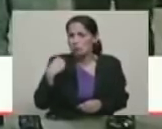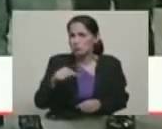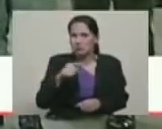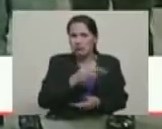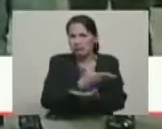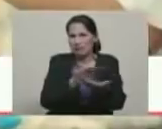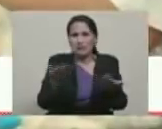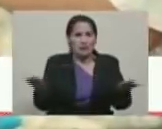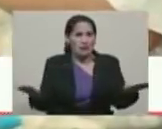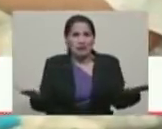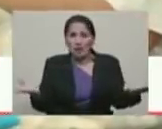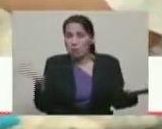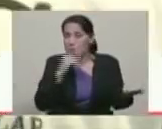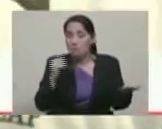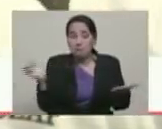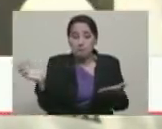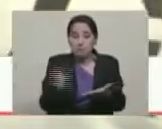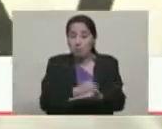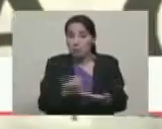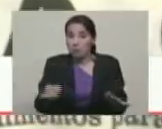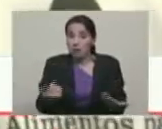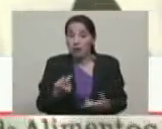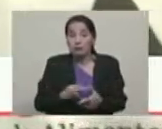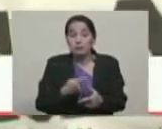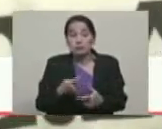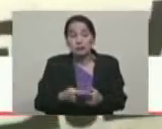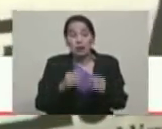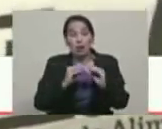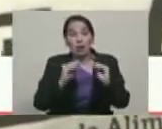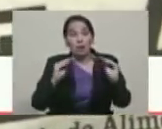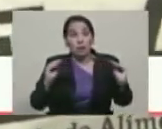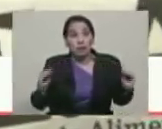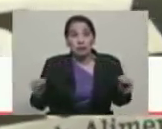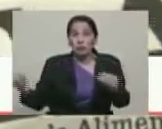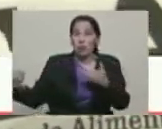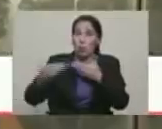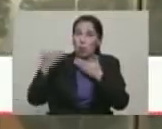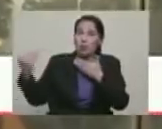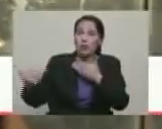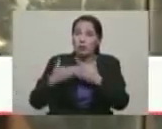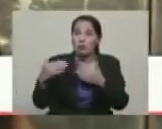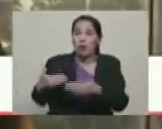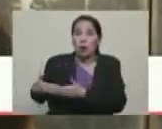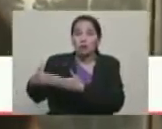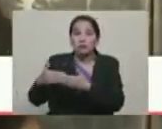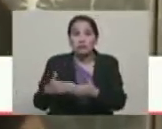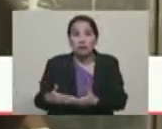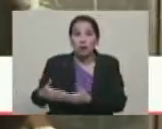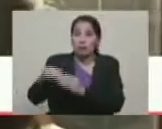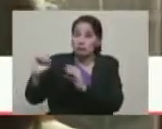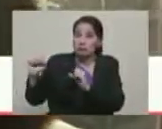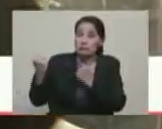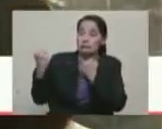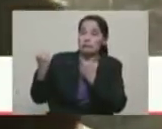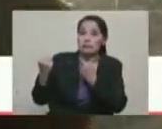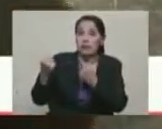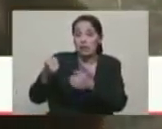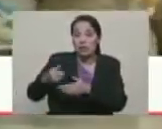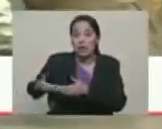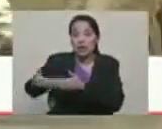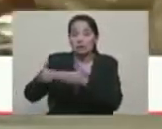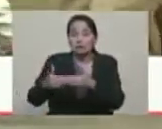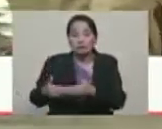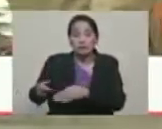esto teníamos. Por eso les digo, ante cada agresión imperialista del gobierno